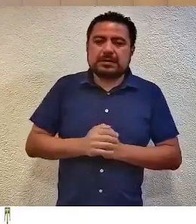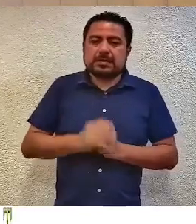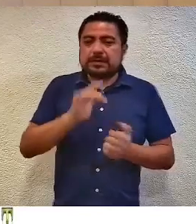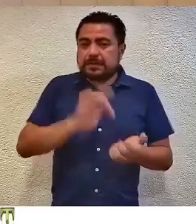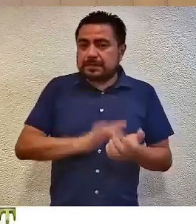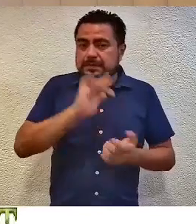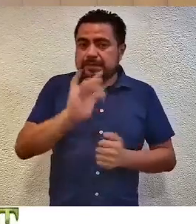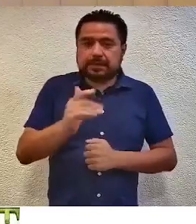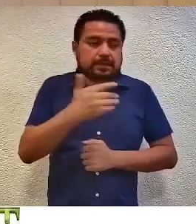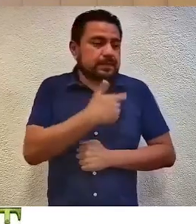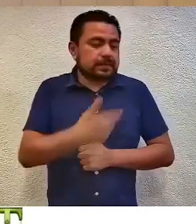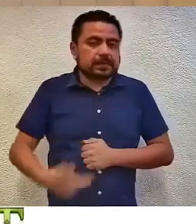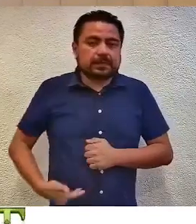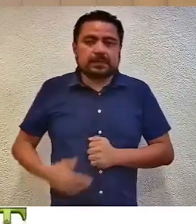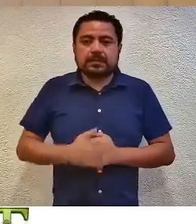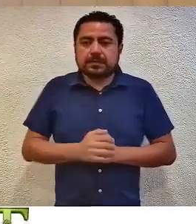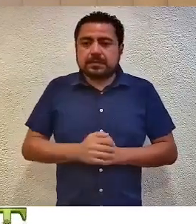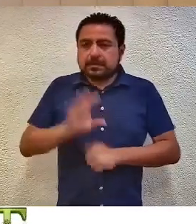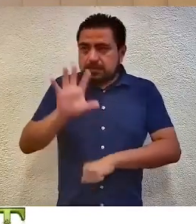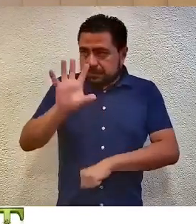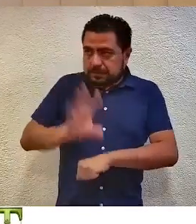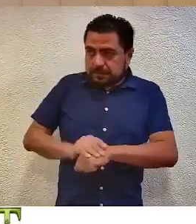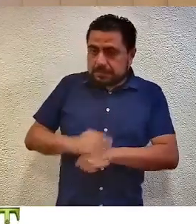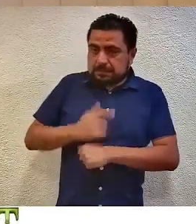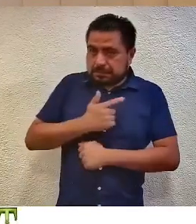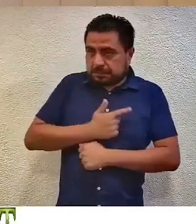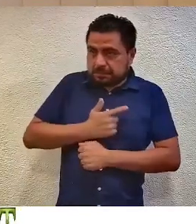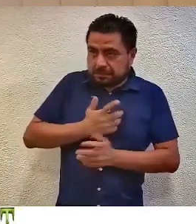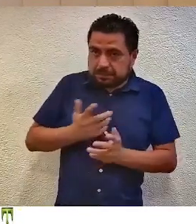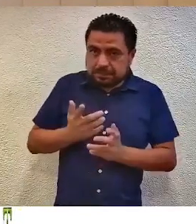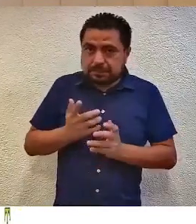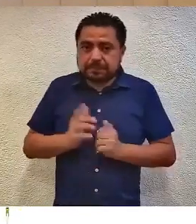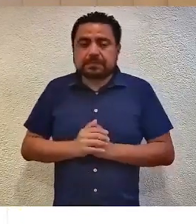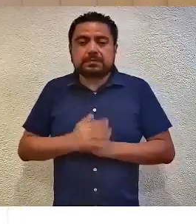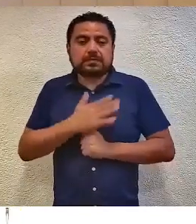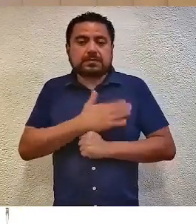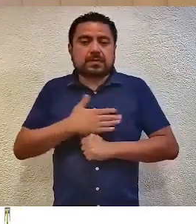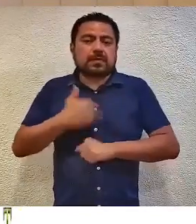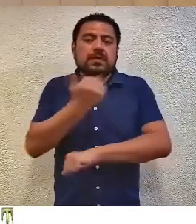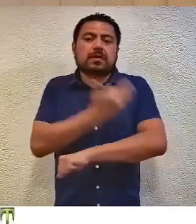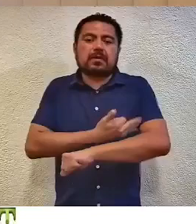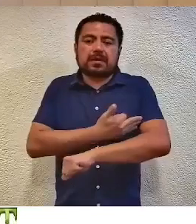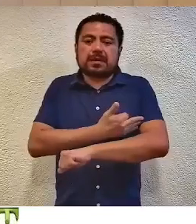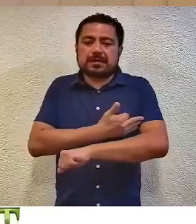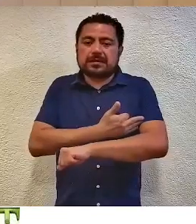Gracias, presidenta. Con su venia. Muy buenas tardes a